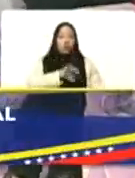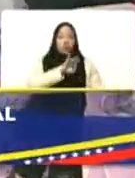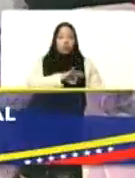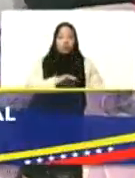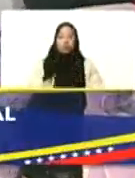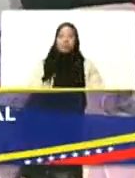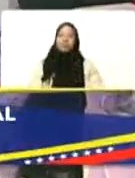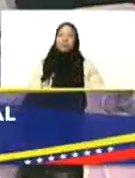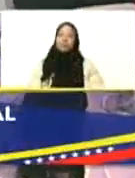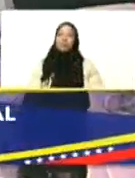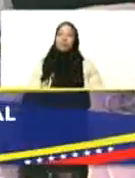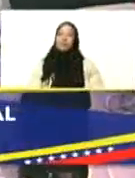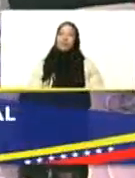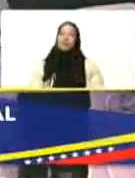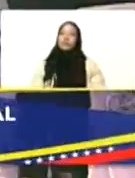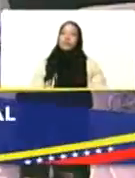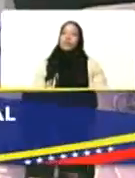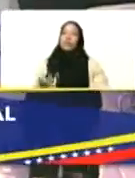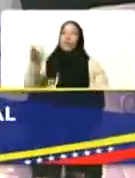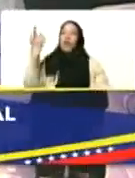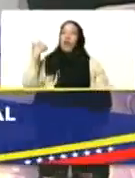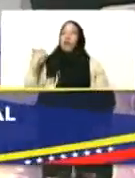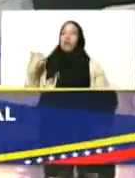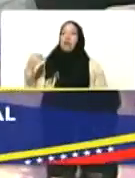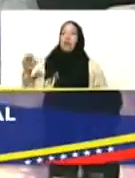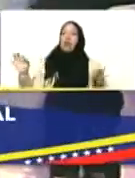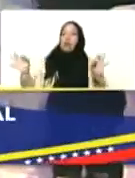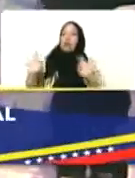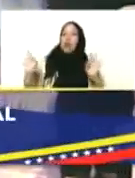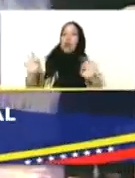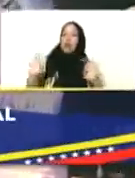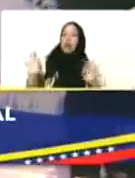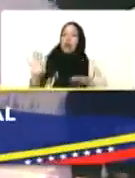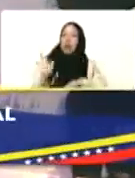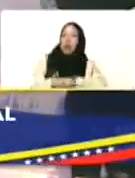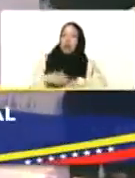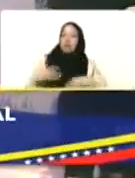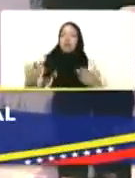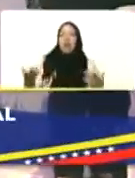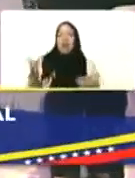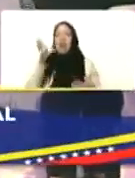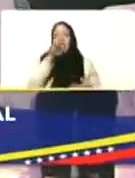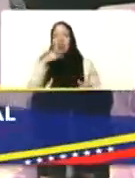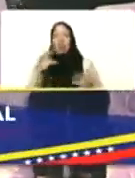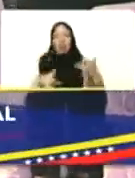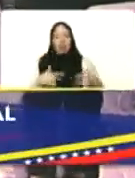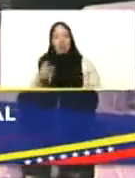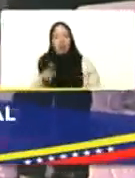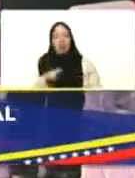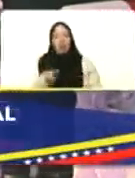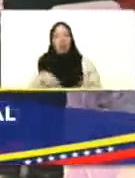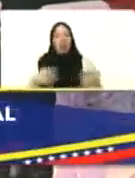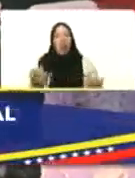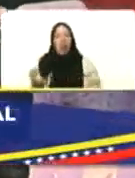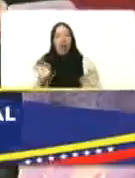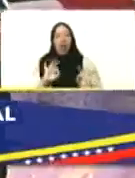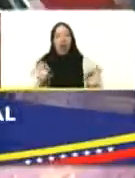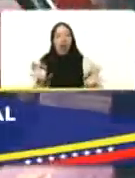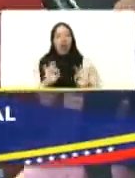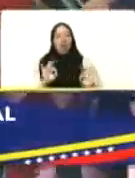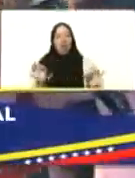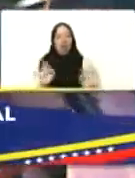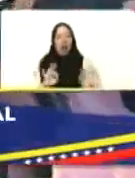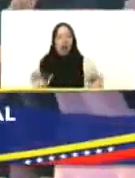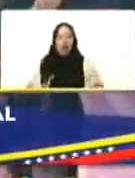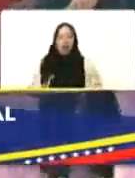Así es. Pero ayer no hicimos nada, no sé por qué. Pero bueno, debe ser que yo estaba